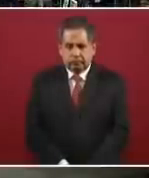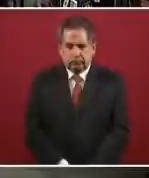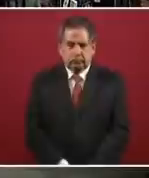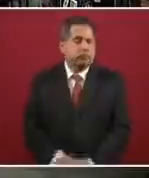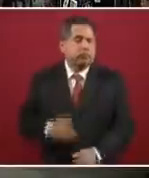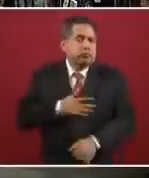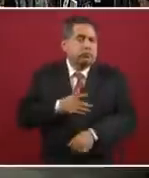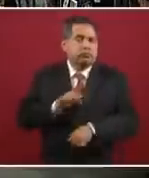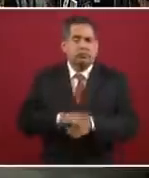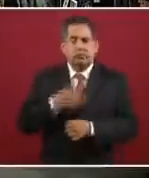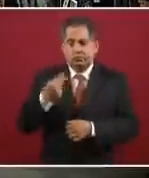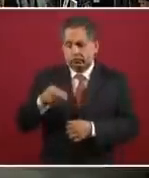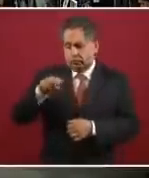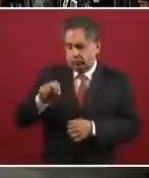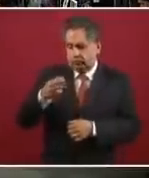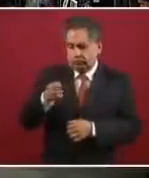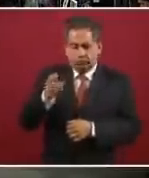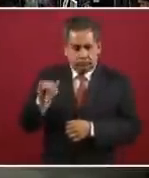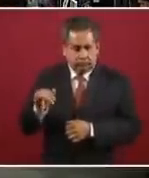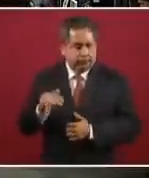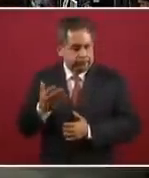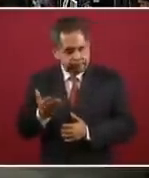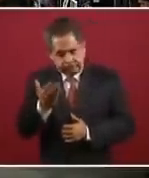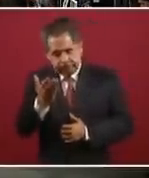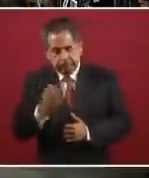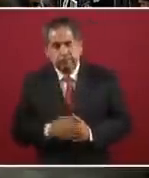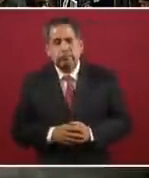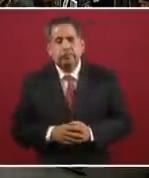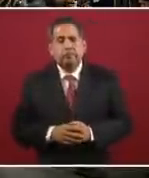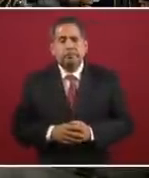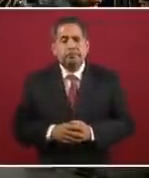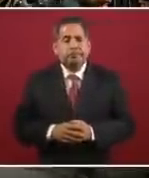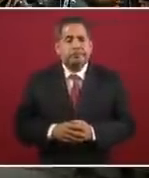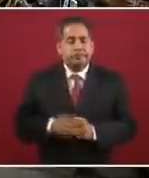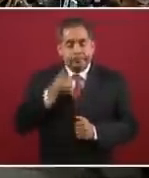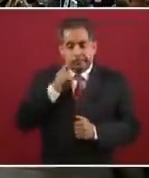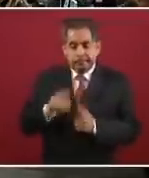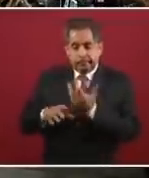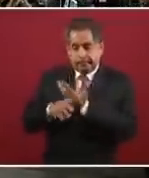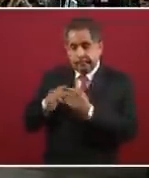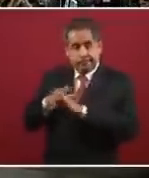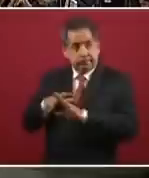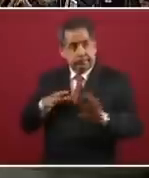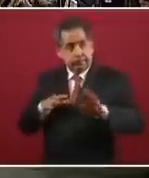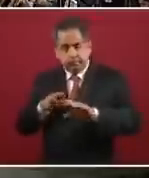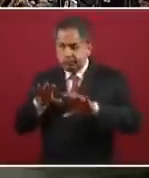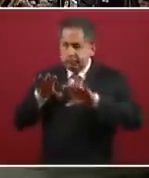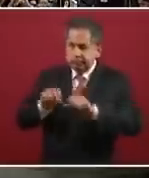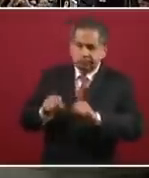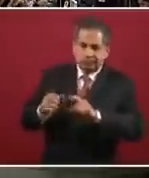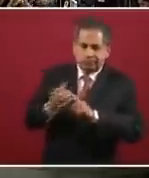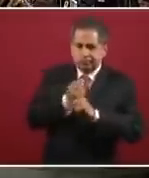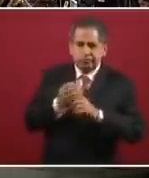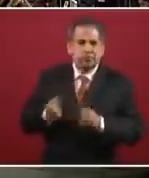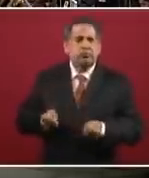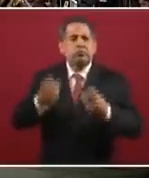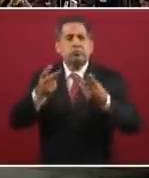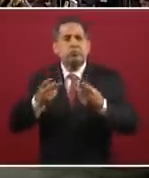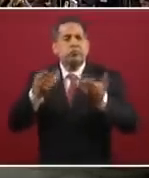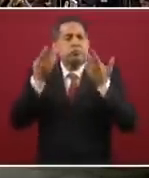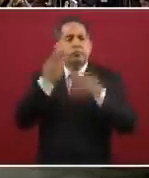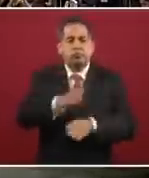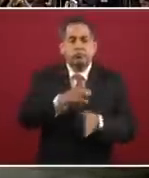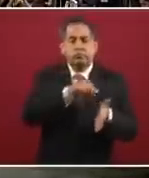Buenos días, Noemí Gutiérrez de Efecto. Te voy a preguntarle en este combate al tráfico de personas, saber cuántas cuentas se tienen congeladas ya